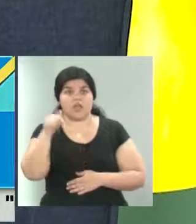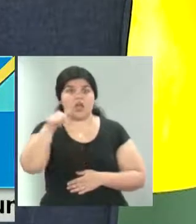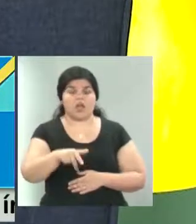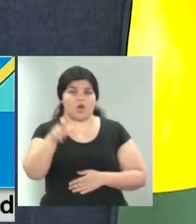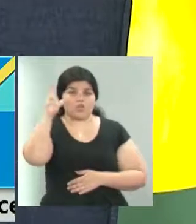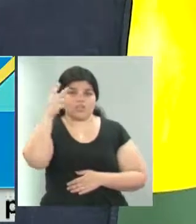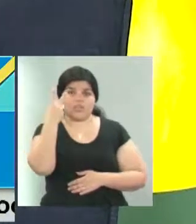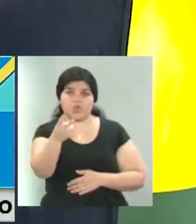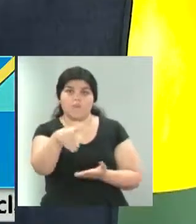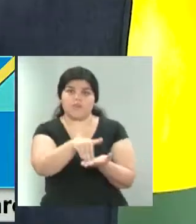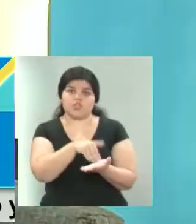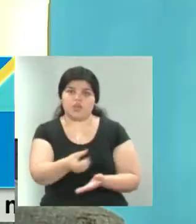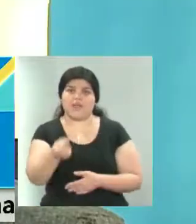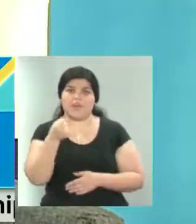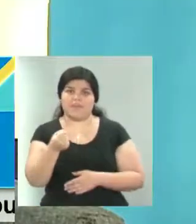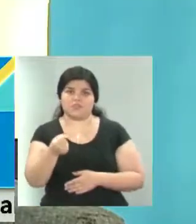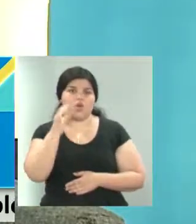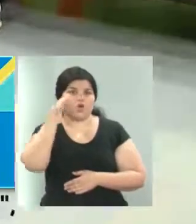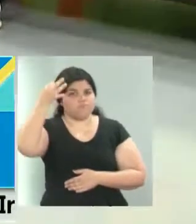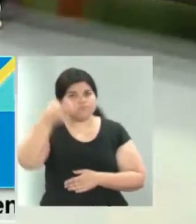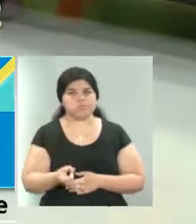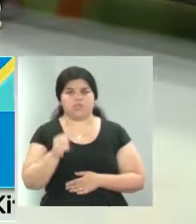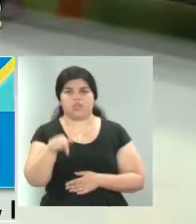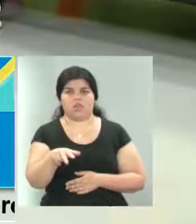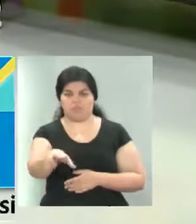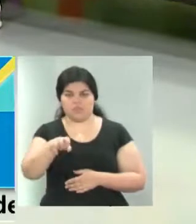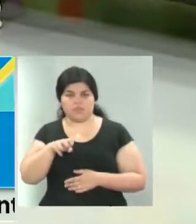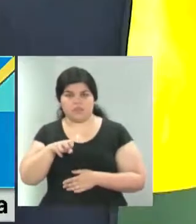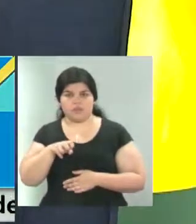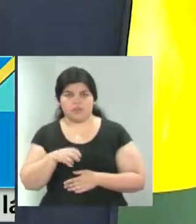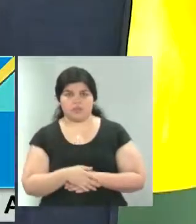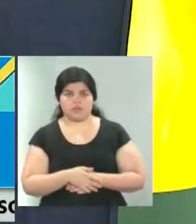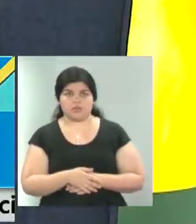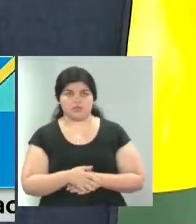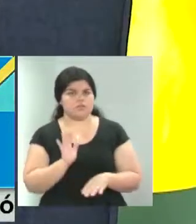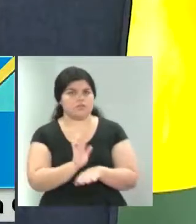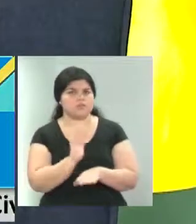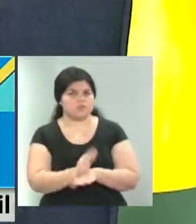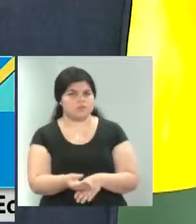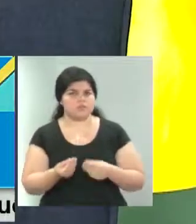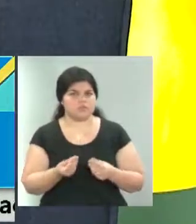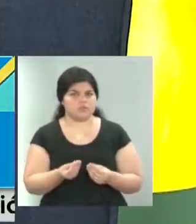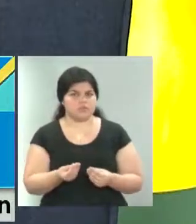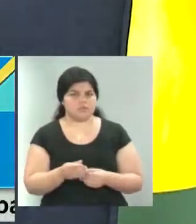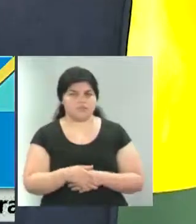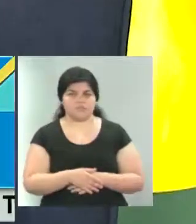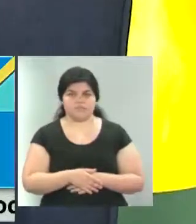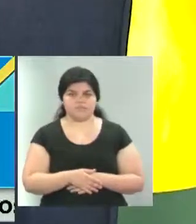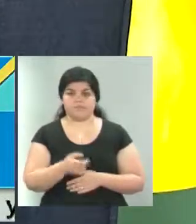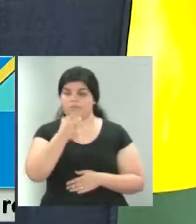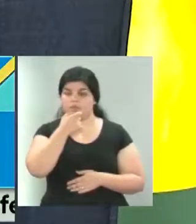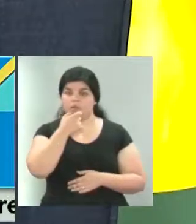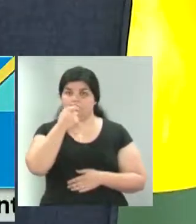pesos. Limpio a la provincia, más lo que generó en la economía y demás. O sea, evidentemente, cuando la provincia da